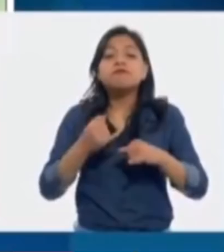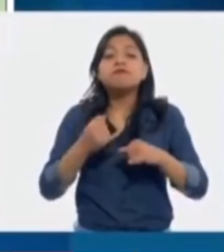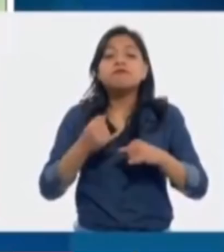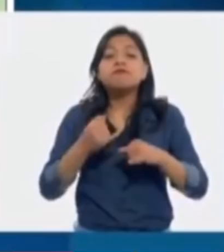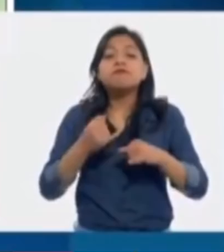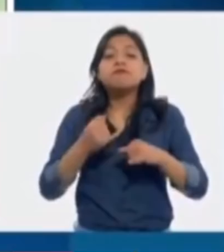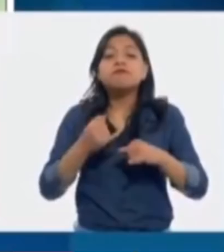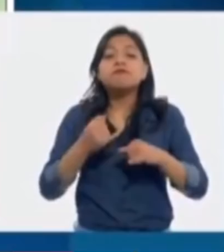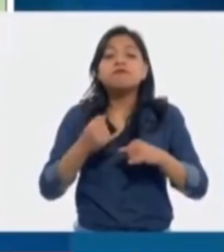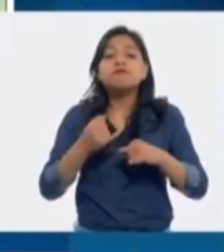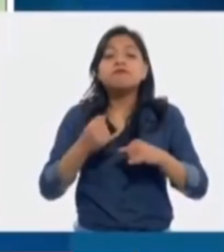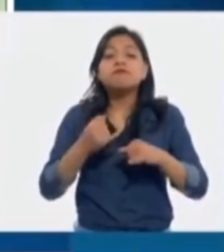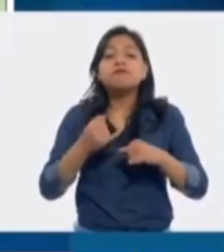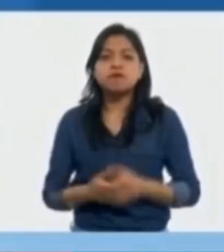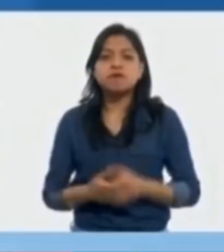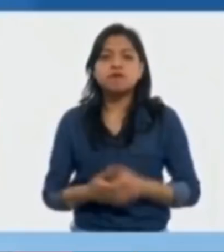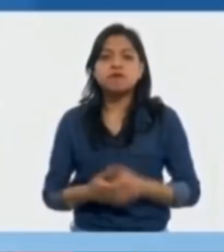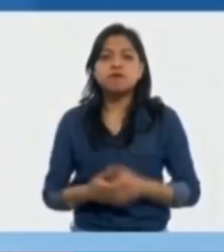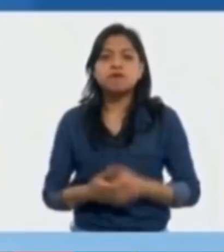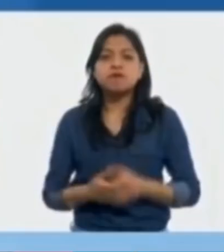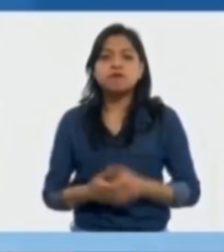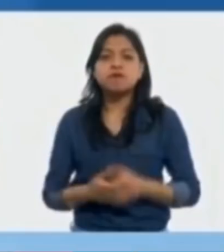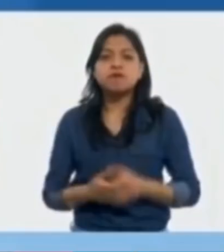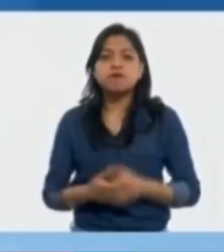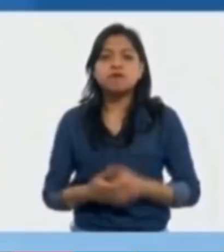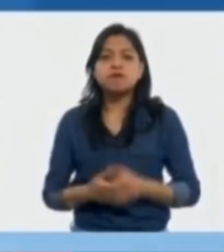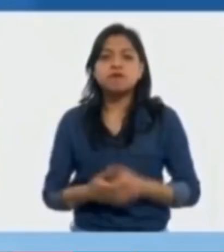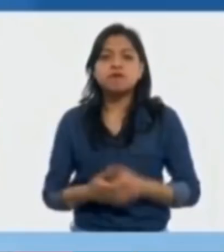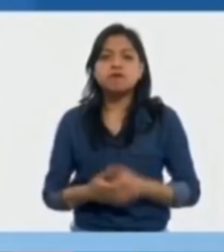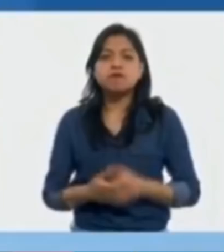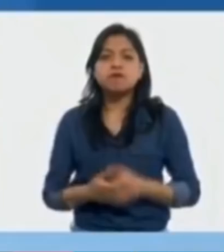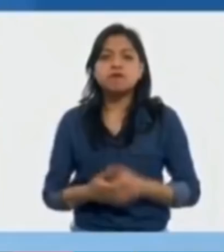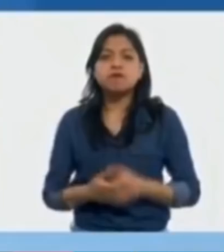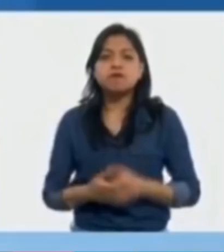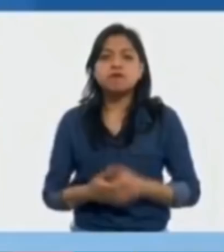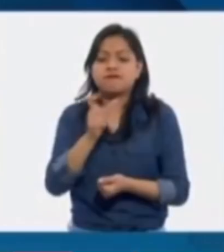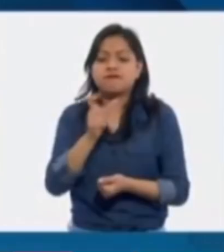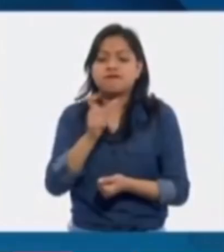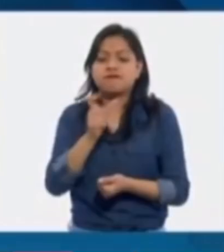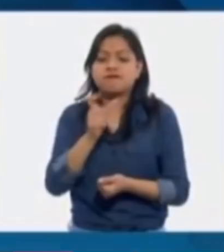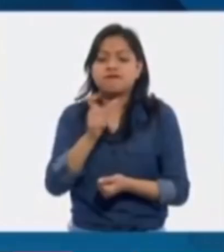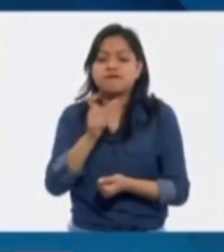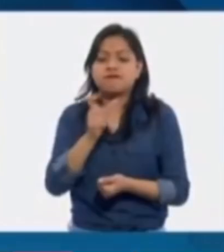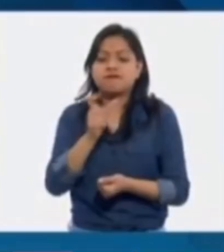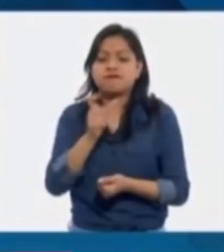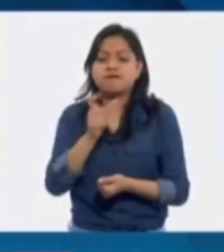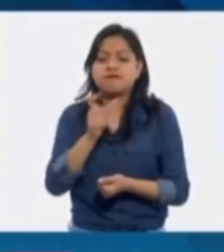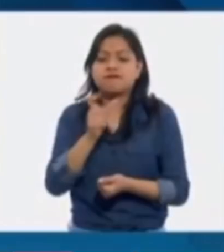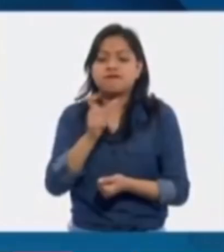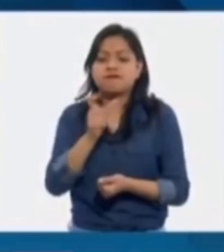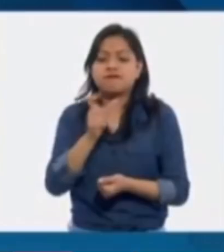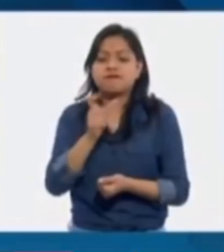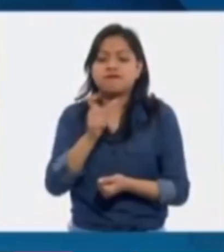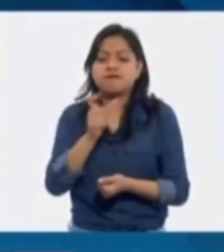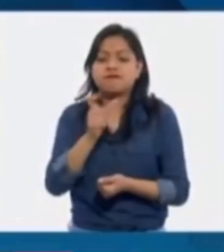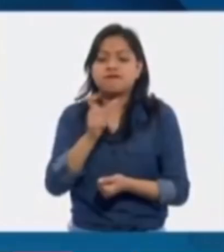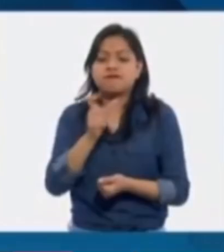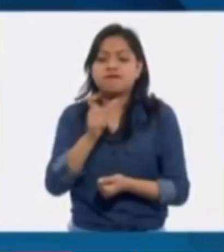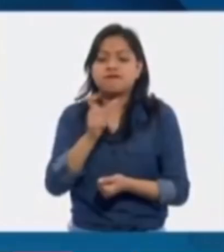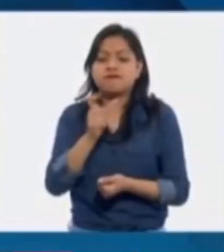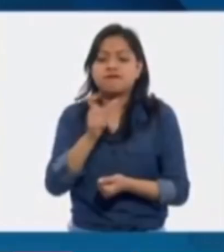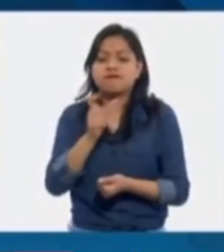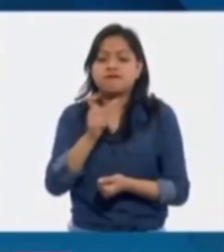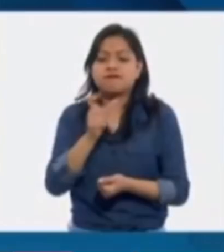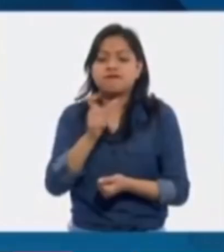del tema o materia. Puedes revisar de ciencias para niños. Los textos científicos o especializados utilizan